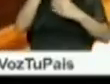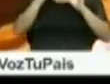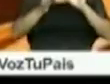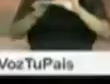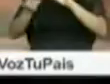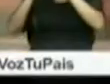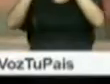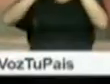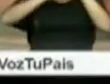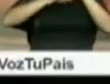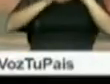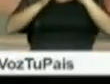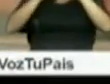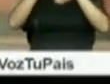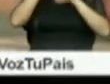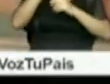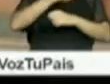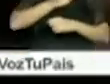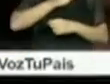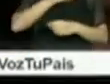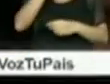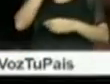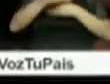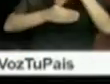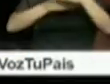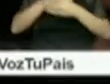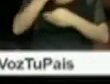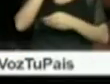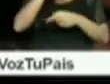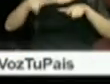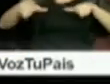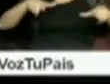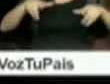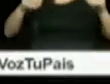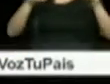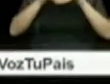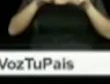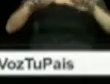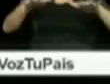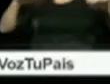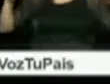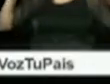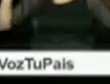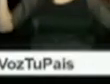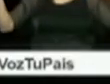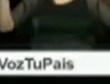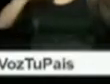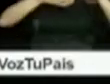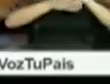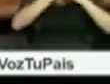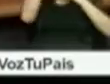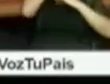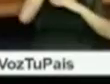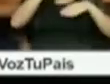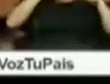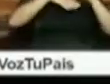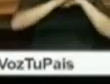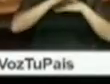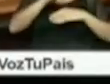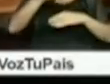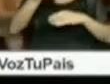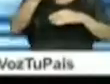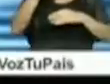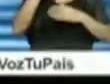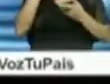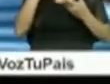intervención arquitectónica del bien patrimonial, además de los escenarios, palcos, platea y camerinos. Cabe destacar que la